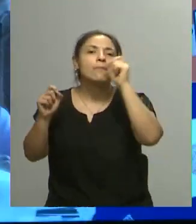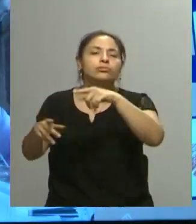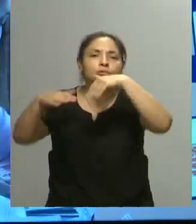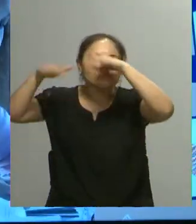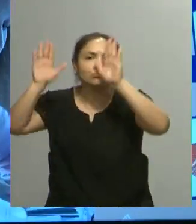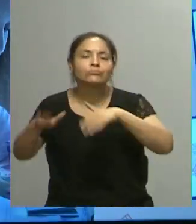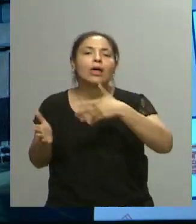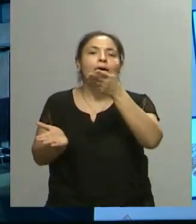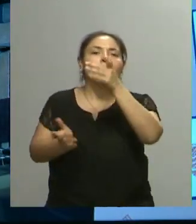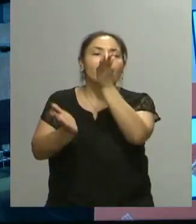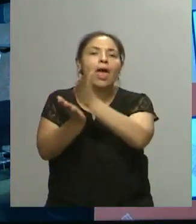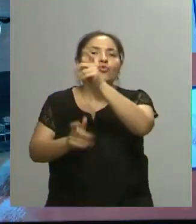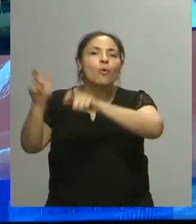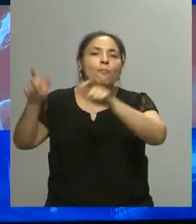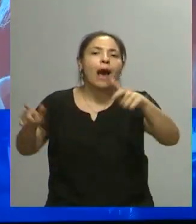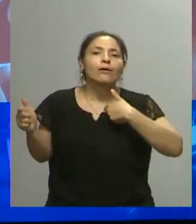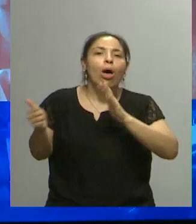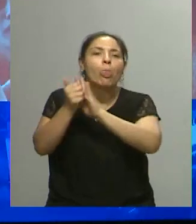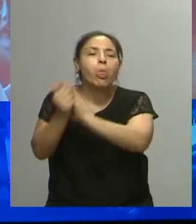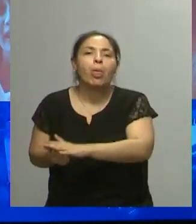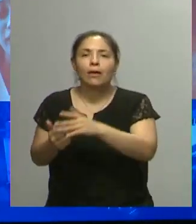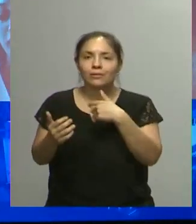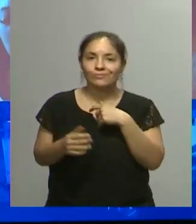humanos y la verdad que no es así, pero es